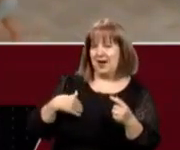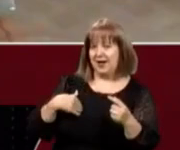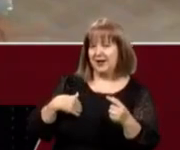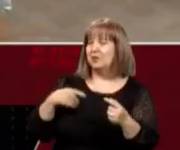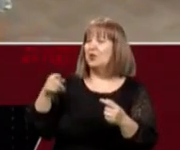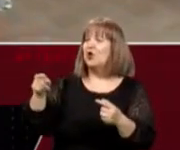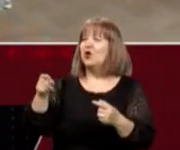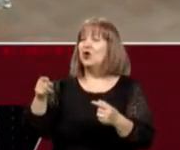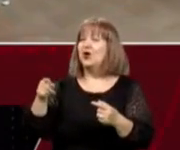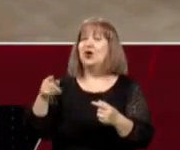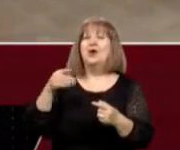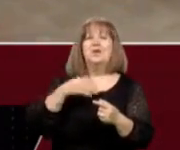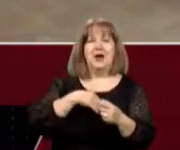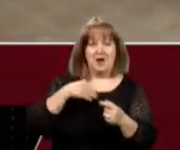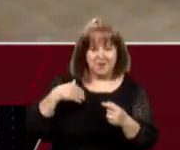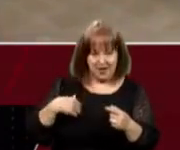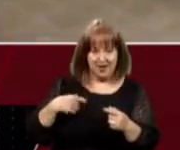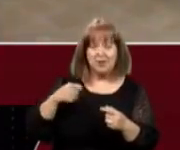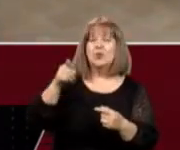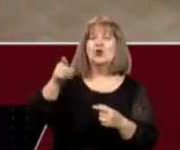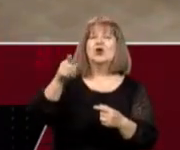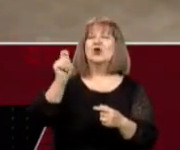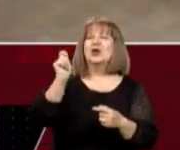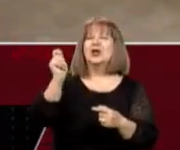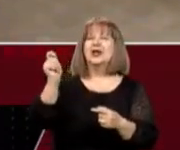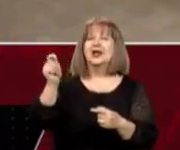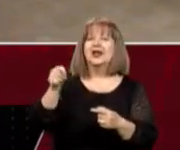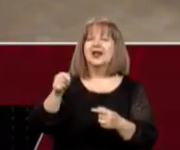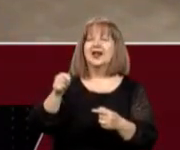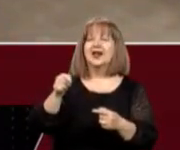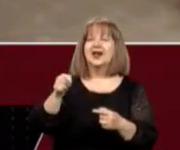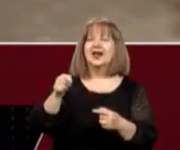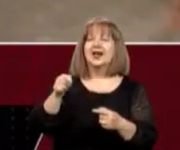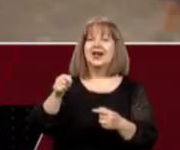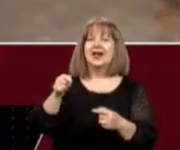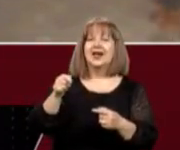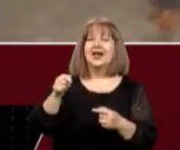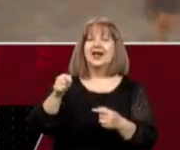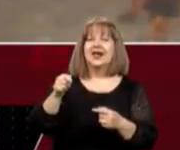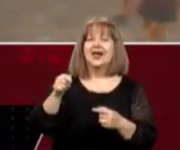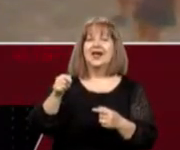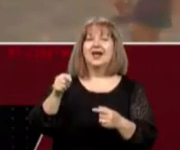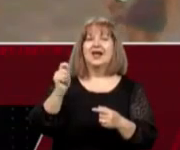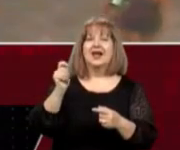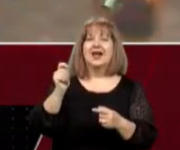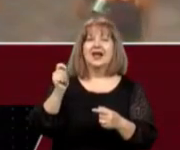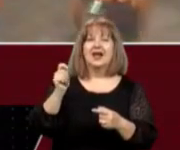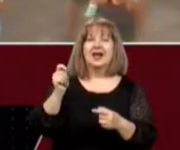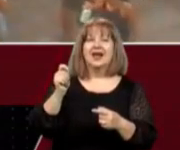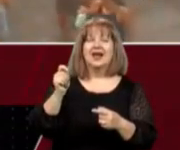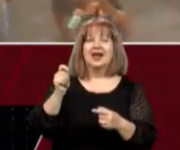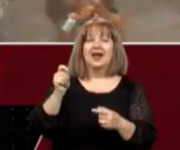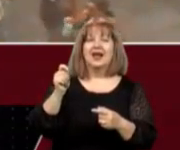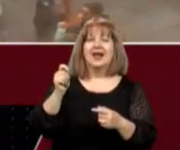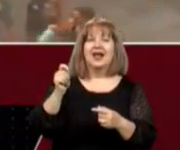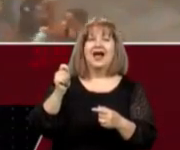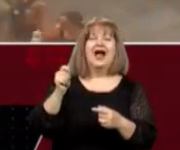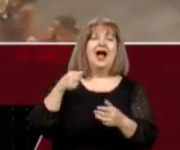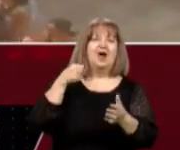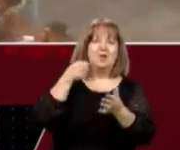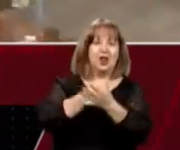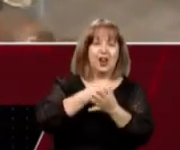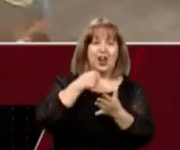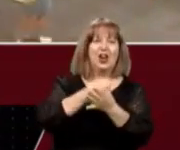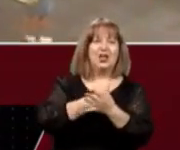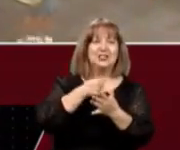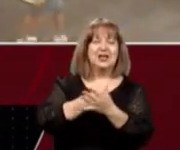¿Con quién viniste? Con mi mamá. ¿Con quién viniste, Bella? Por luchar. ¿Con quién? Por luchar. No sé